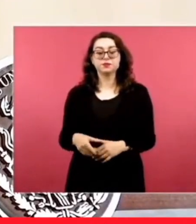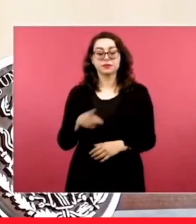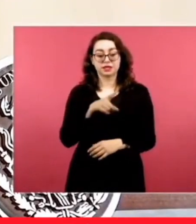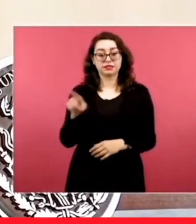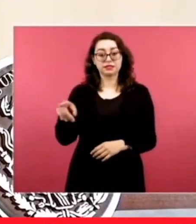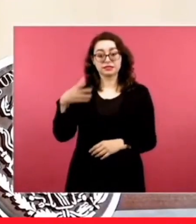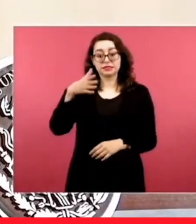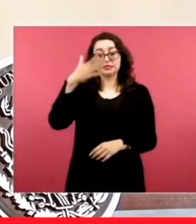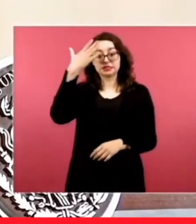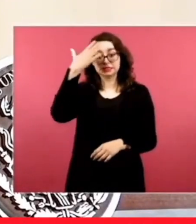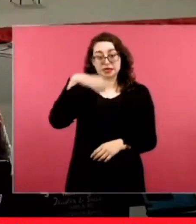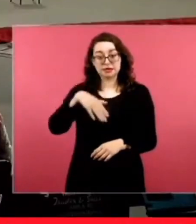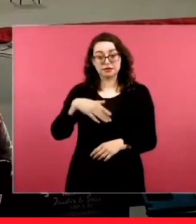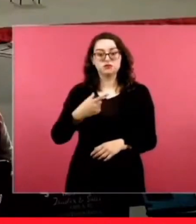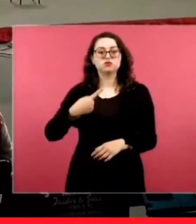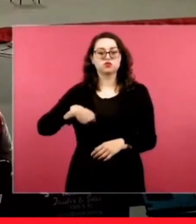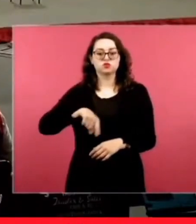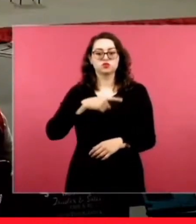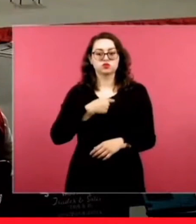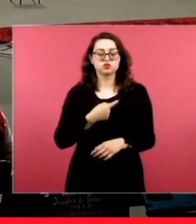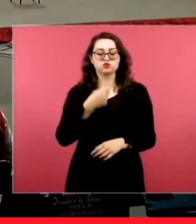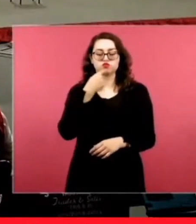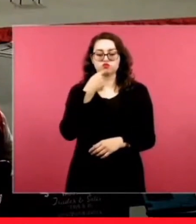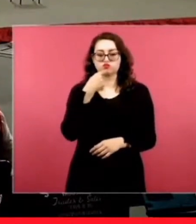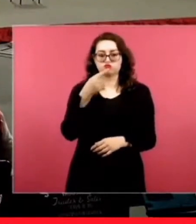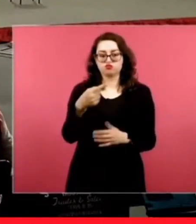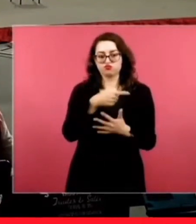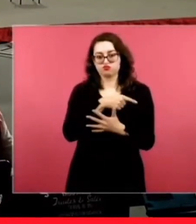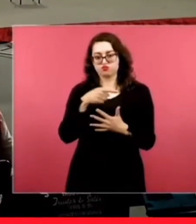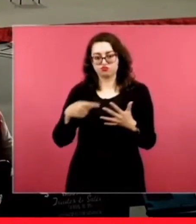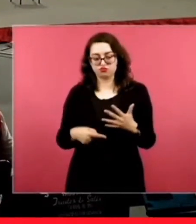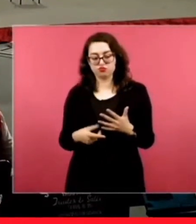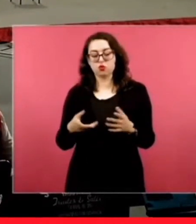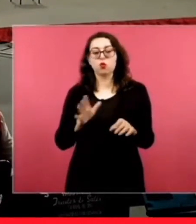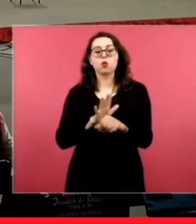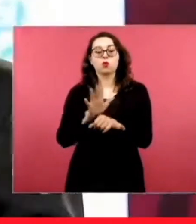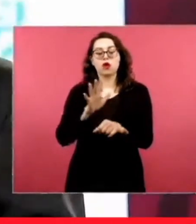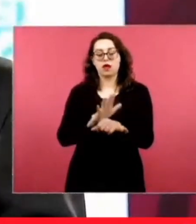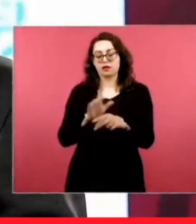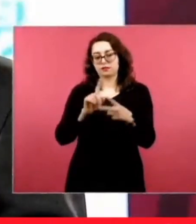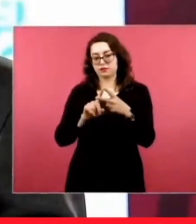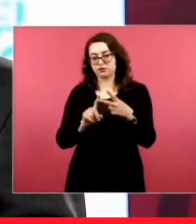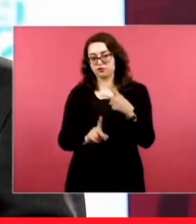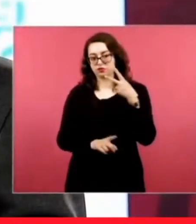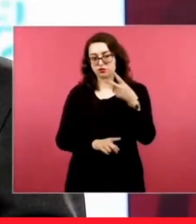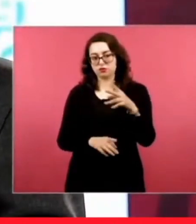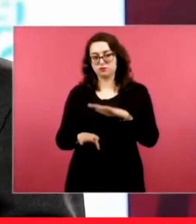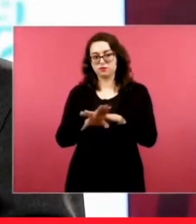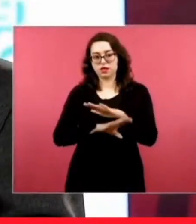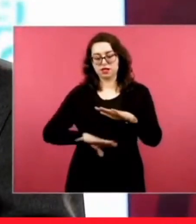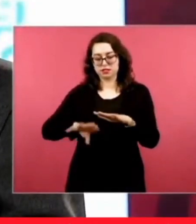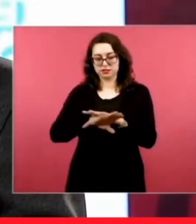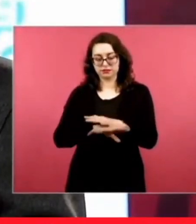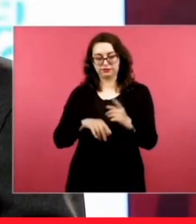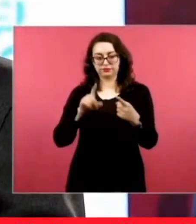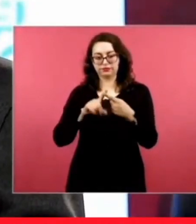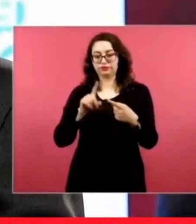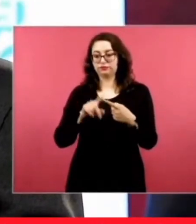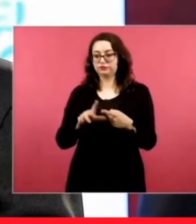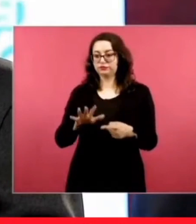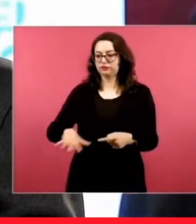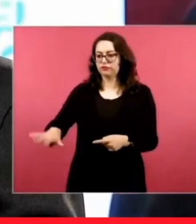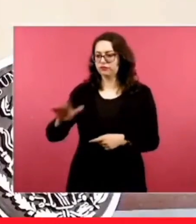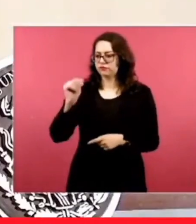tenemos dos componentes básicos. Uno es el salvamento arqueológico, que representa